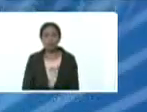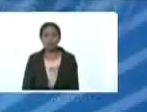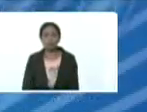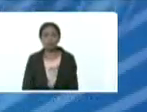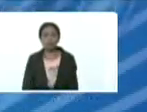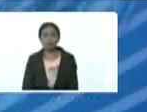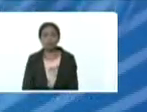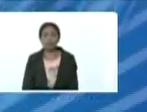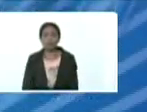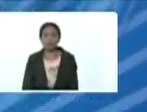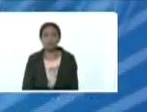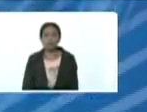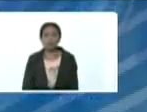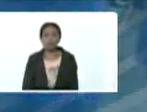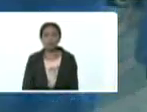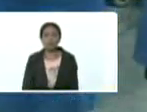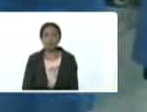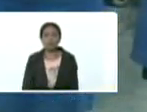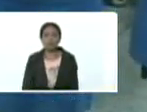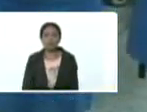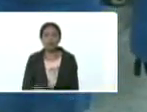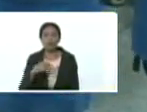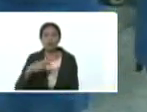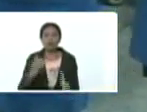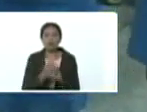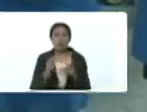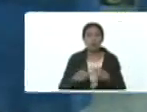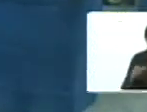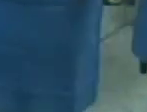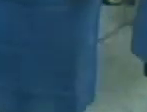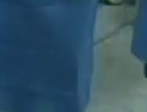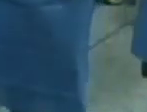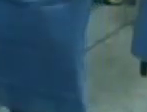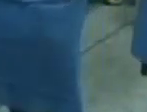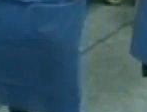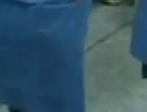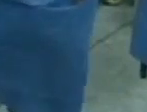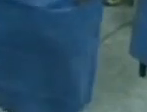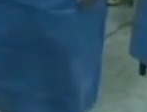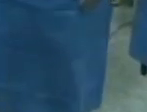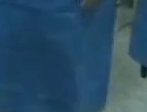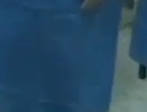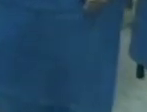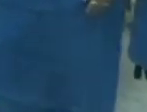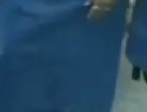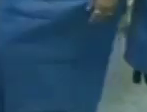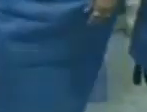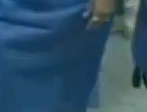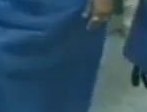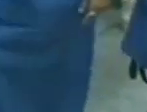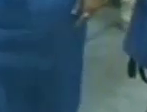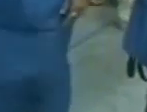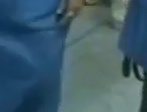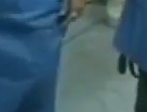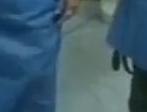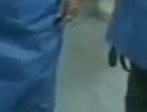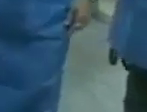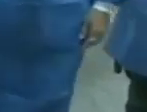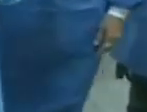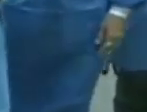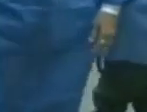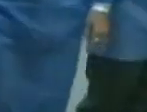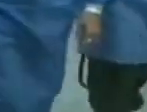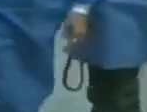Aquí nos encontramos, querido presidente, en el complejo hospitalario doctor Luis Racetti de Tucupita, estado